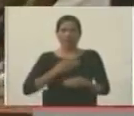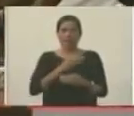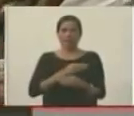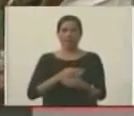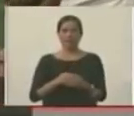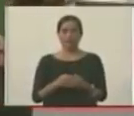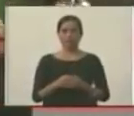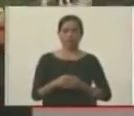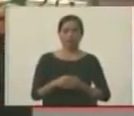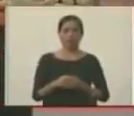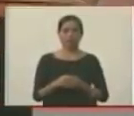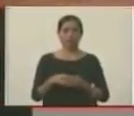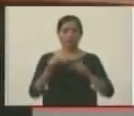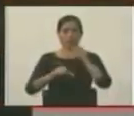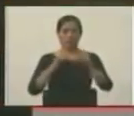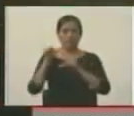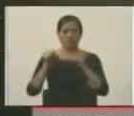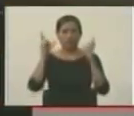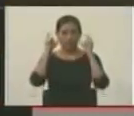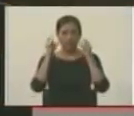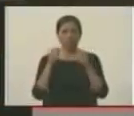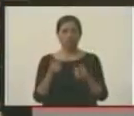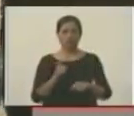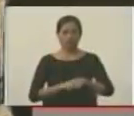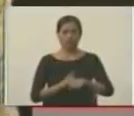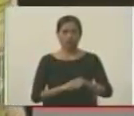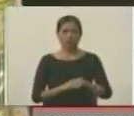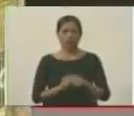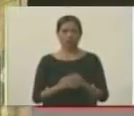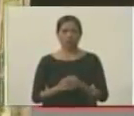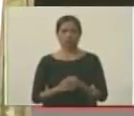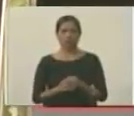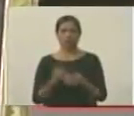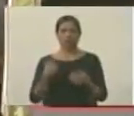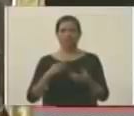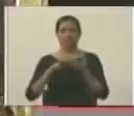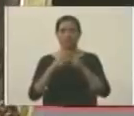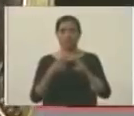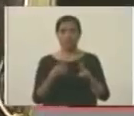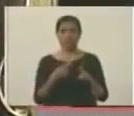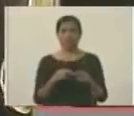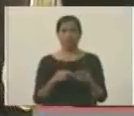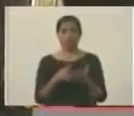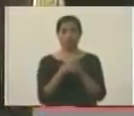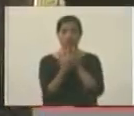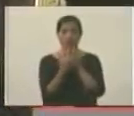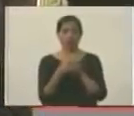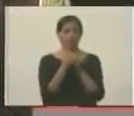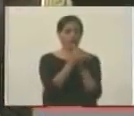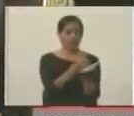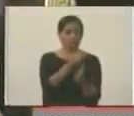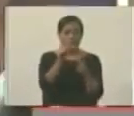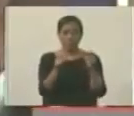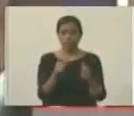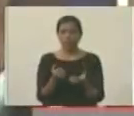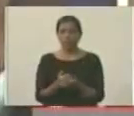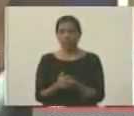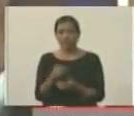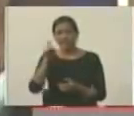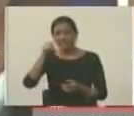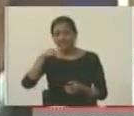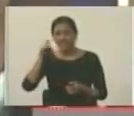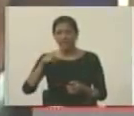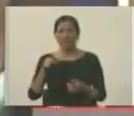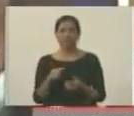colectivos nos están escuchando hasta ahora, defienden la paz en su barrio, ayudan a la persona que necesita, detectan a alguien que está